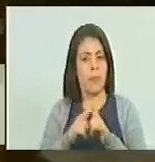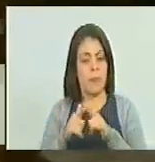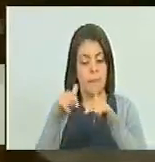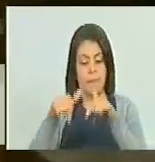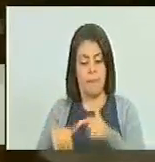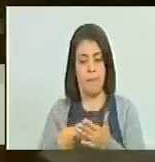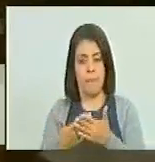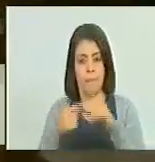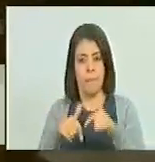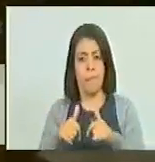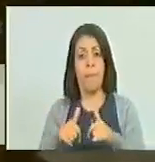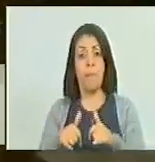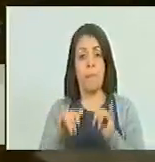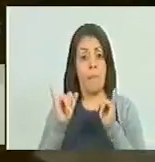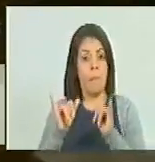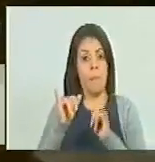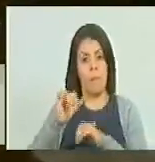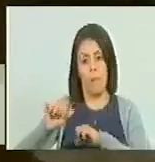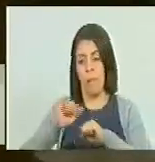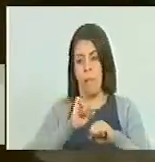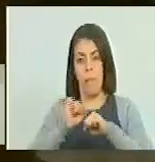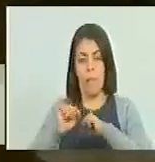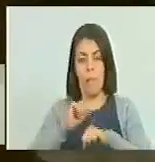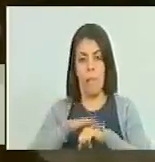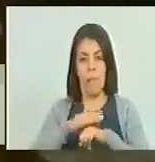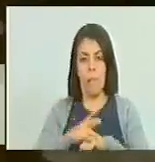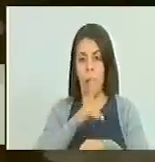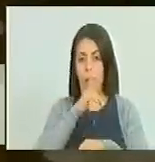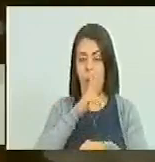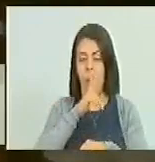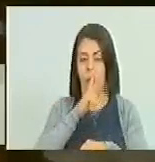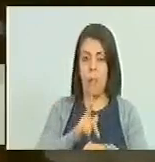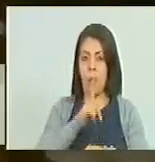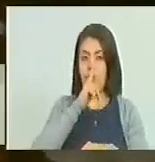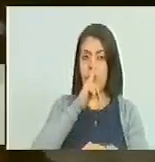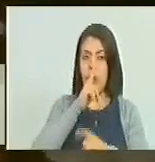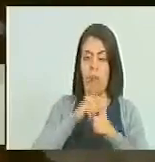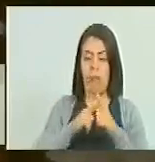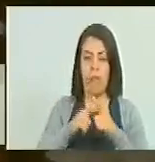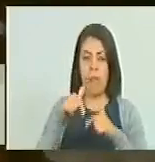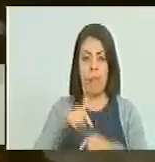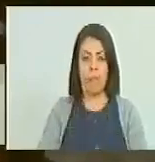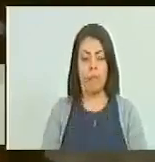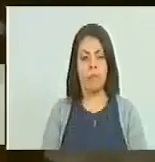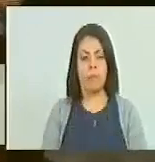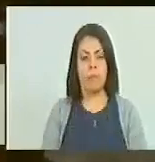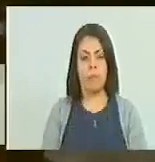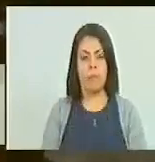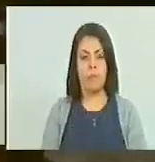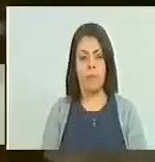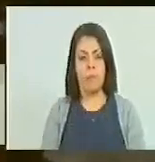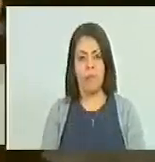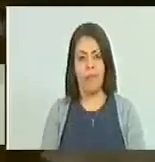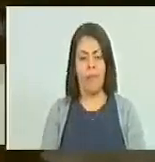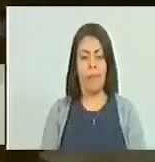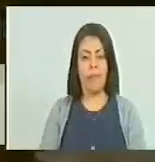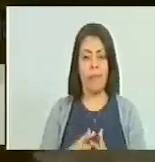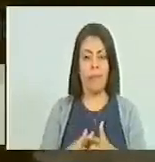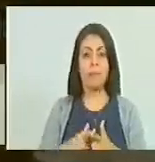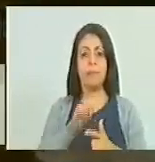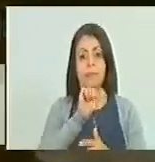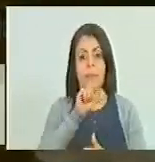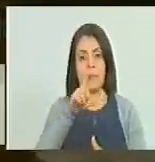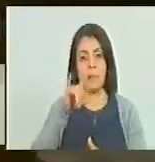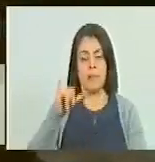hoy, pero con las mismas acciones de la maldad oligarca. Y en el canto de Alí